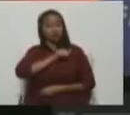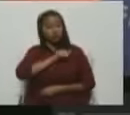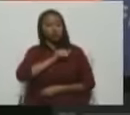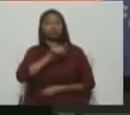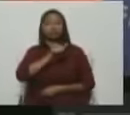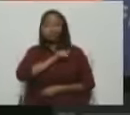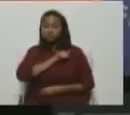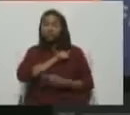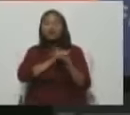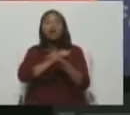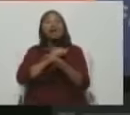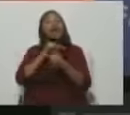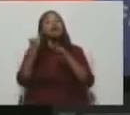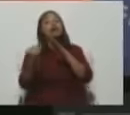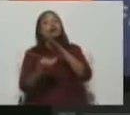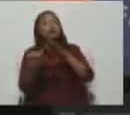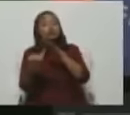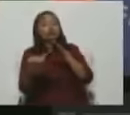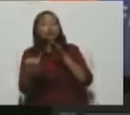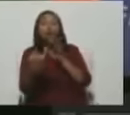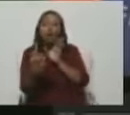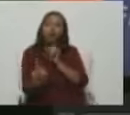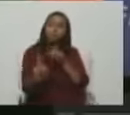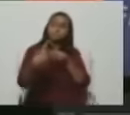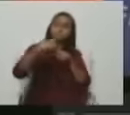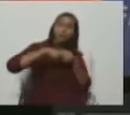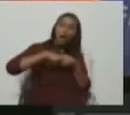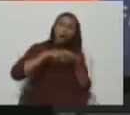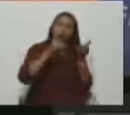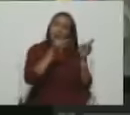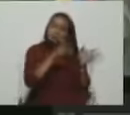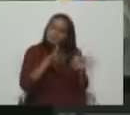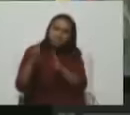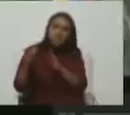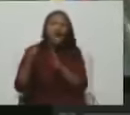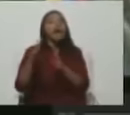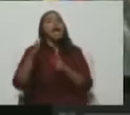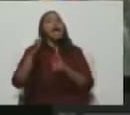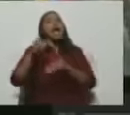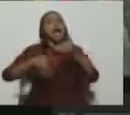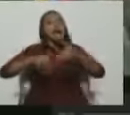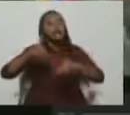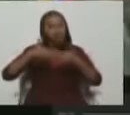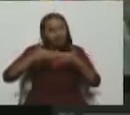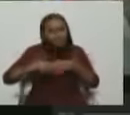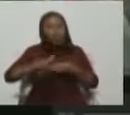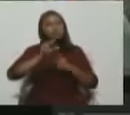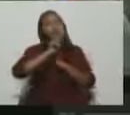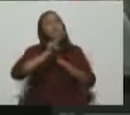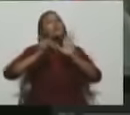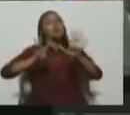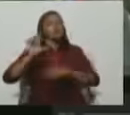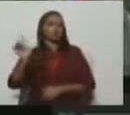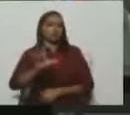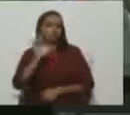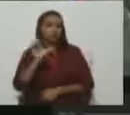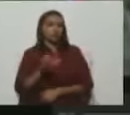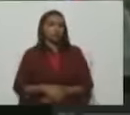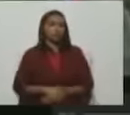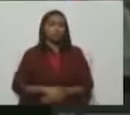que tienen que ver con el Plan República, que tienen que ver con el proceso electoral del próximo 28 de julio, porque hemos